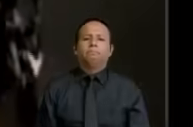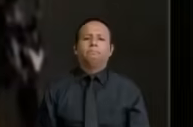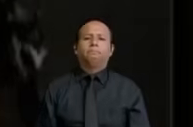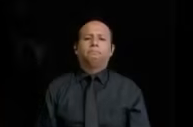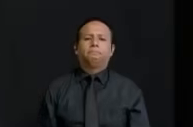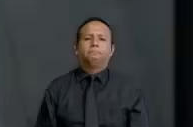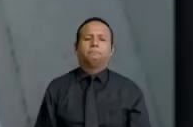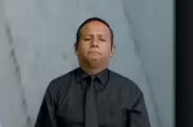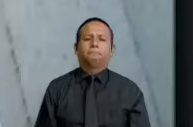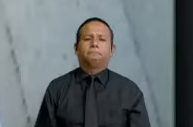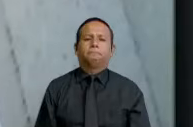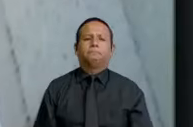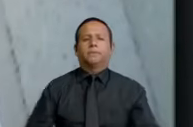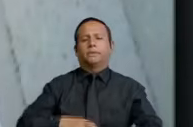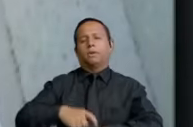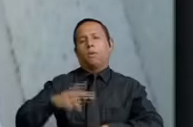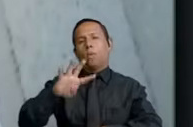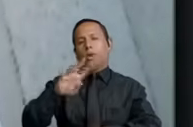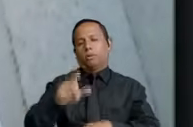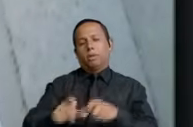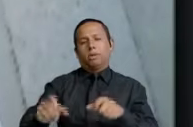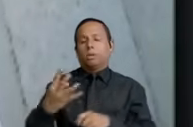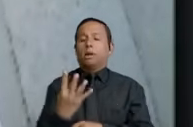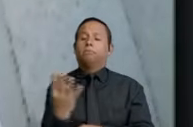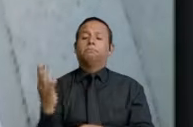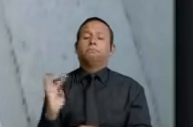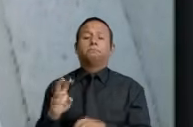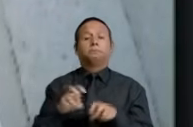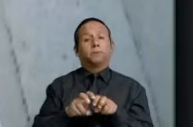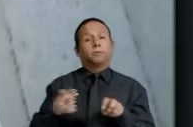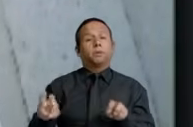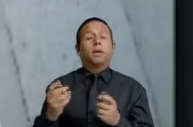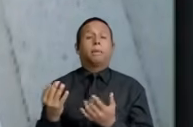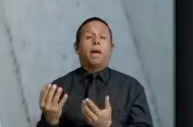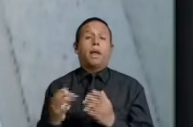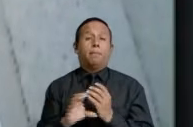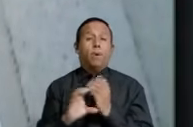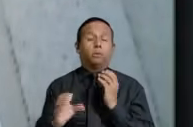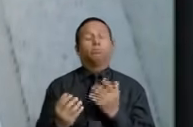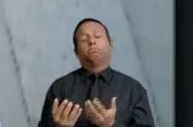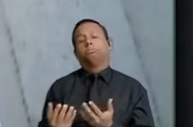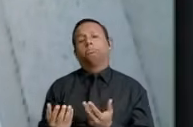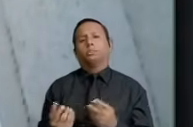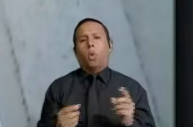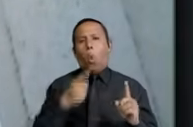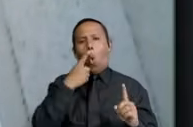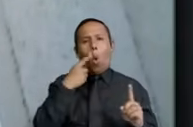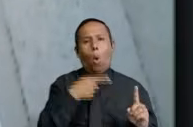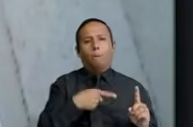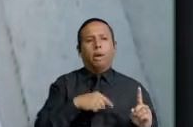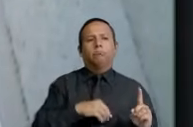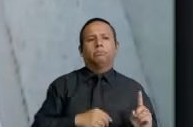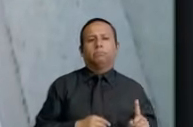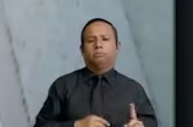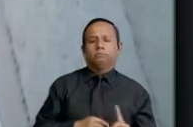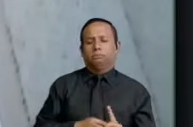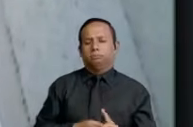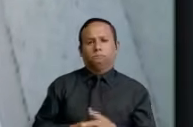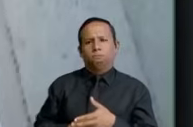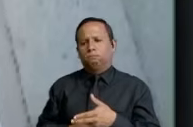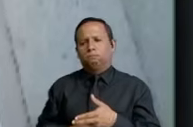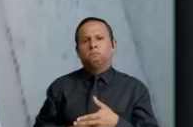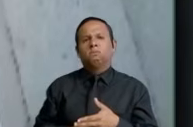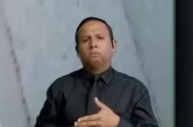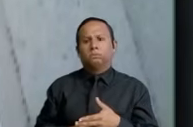segundos las cuatro personas fueron sorprendidas se acercó el delincuente a quitarles las pertenencias su reacción le